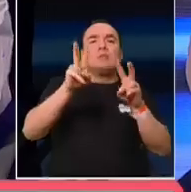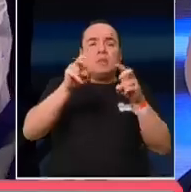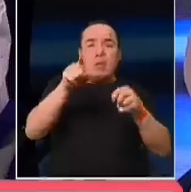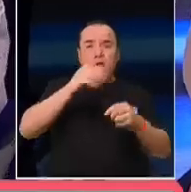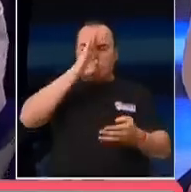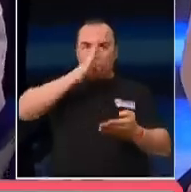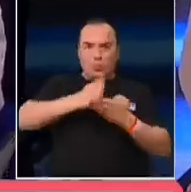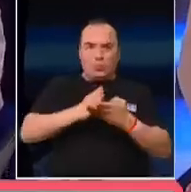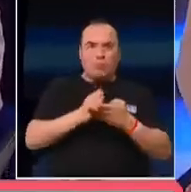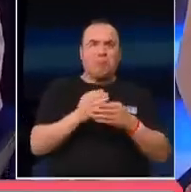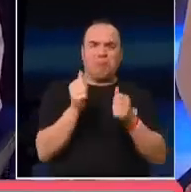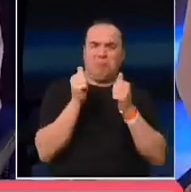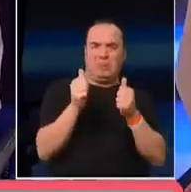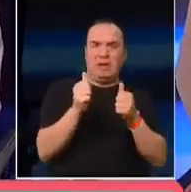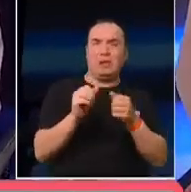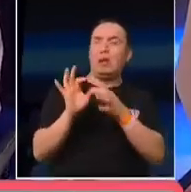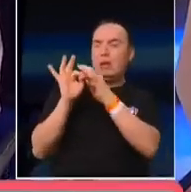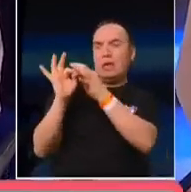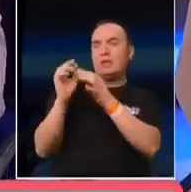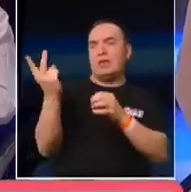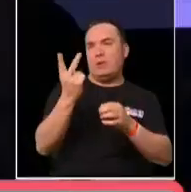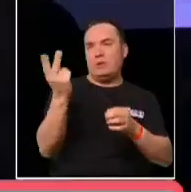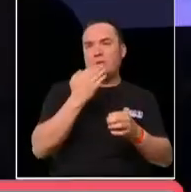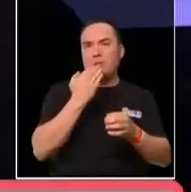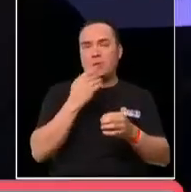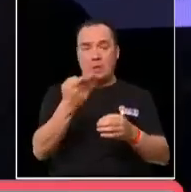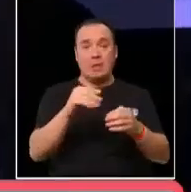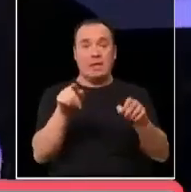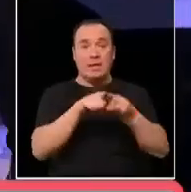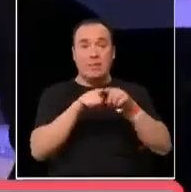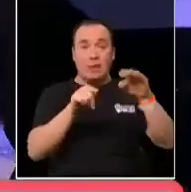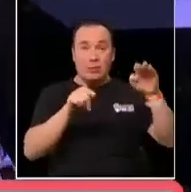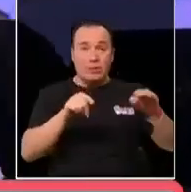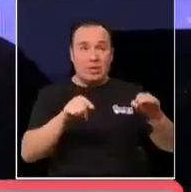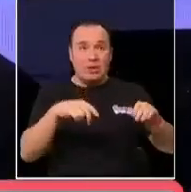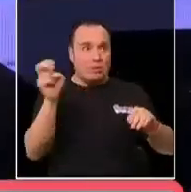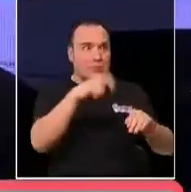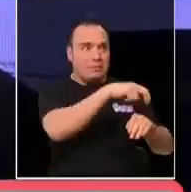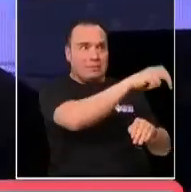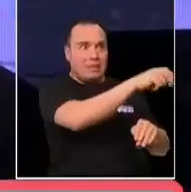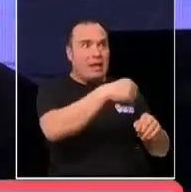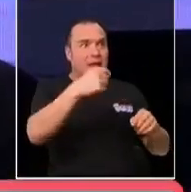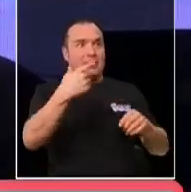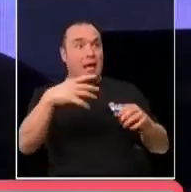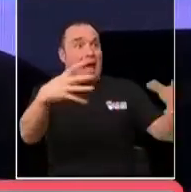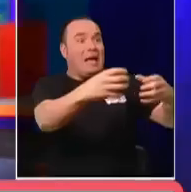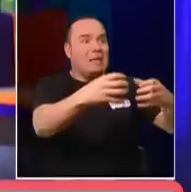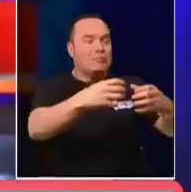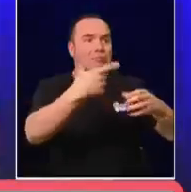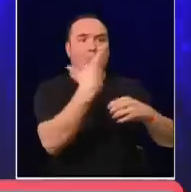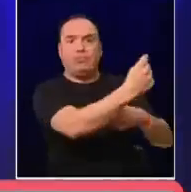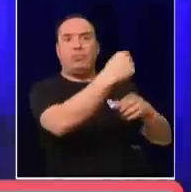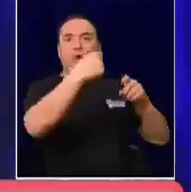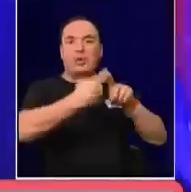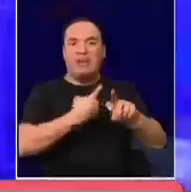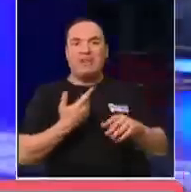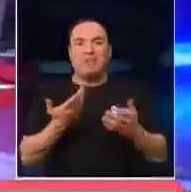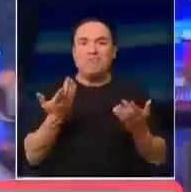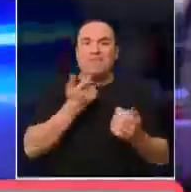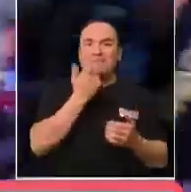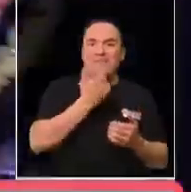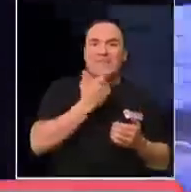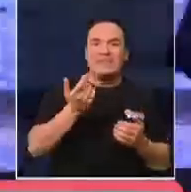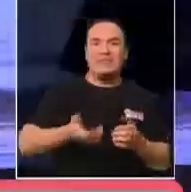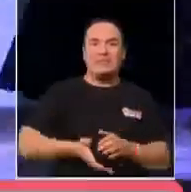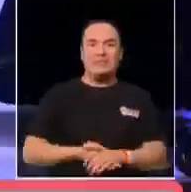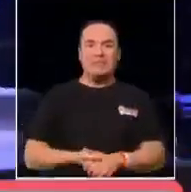Pablo. Gracias, Karina, gracias, Mario. Y Pablito ahí ya lo atajamos. Se va de nuevo. Bueno, el teatro es de Pablito.